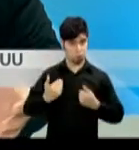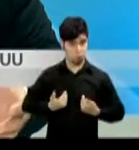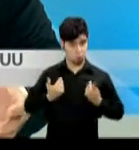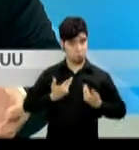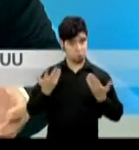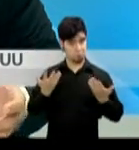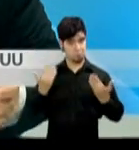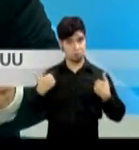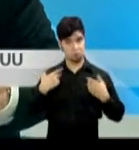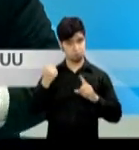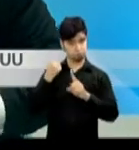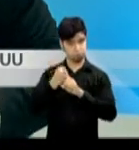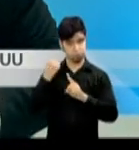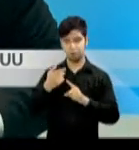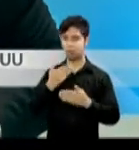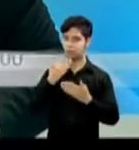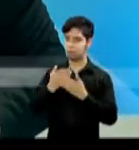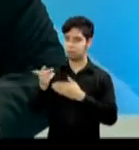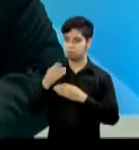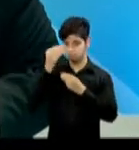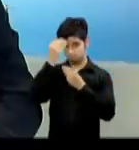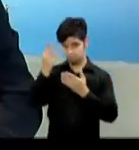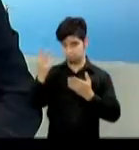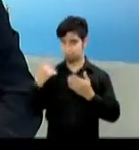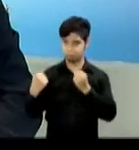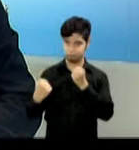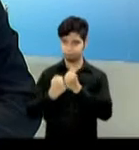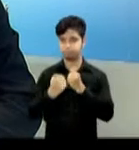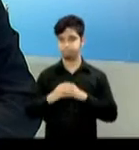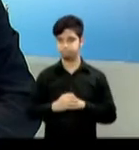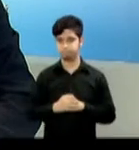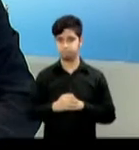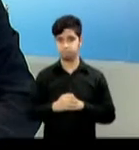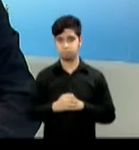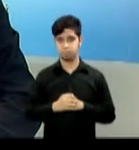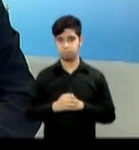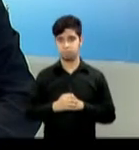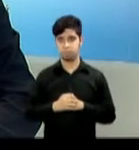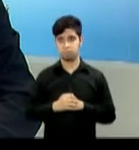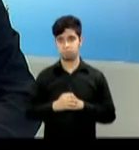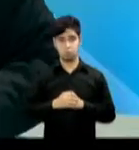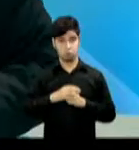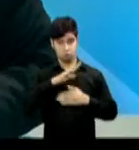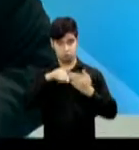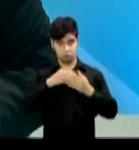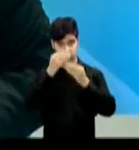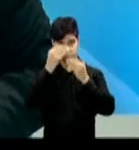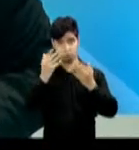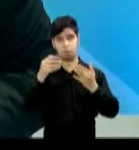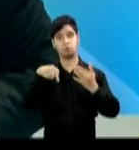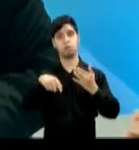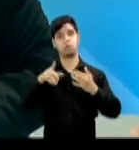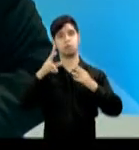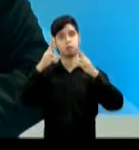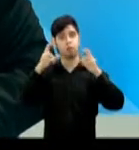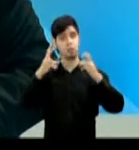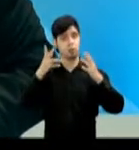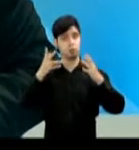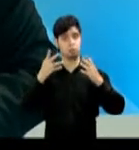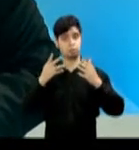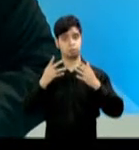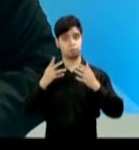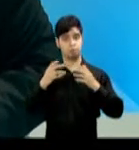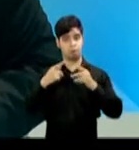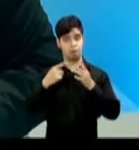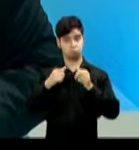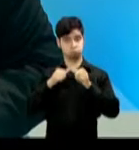gracias por estar con nosotros. Muy valiosa la información y la aportación que nos brinda. Nosotros, sobre este dato y sobre todo lo relacionado sobre este tema que sigue en boga y va a estar en